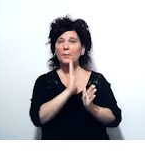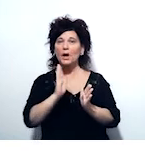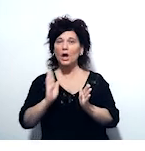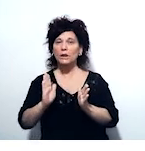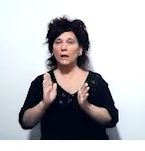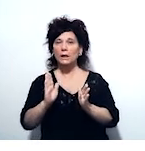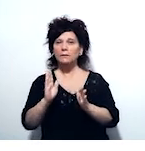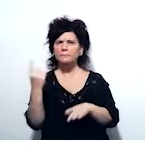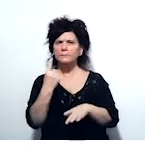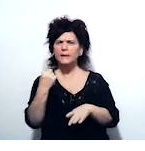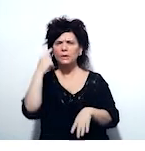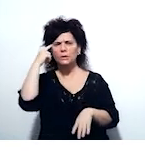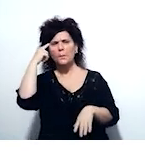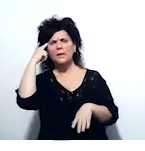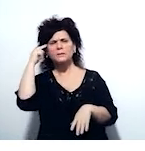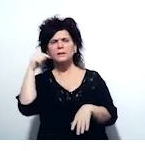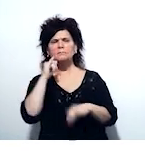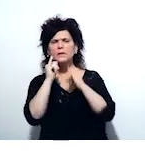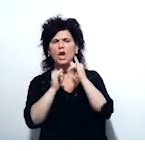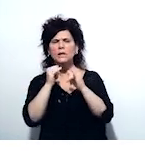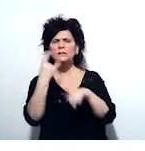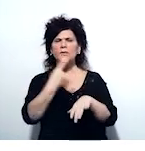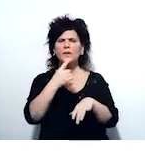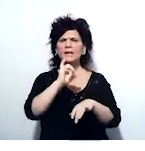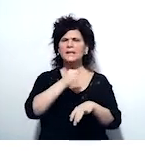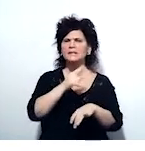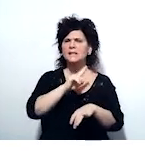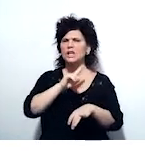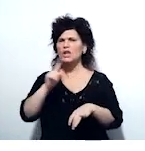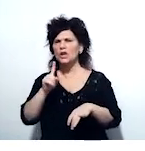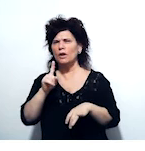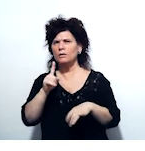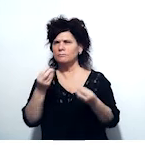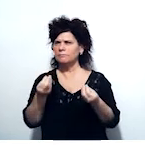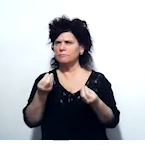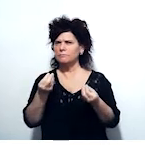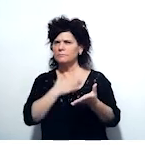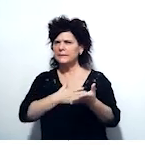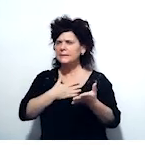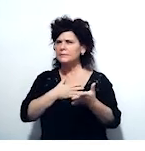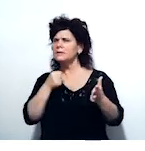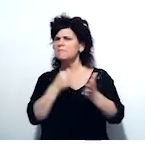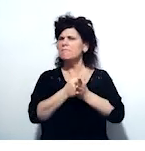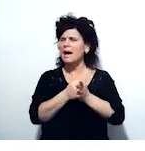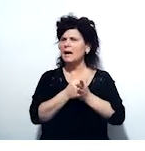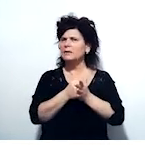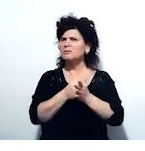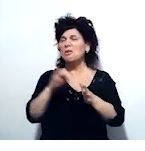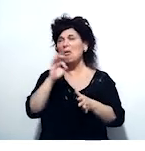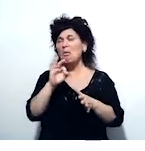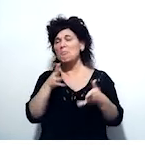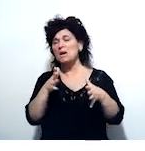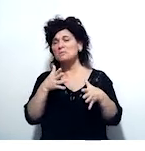para pensar a ver si la noticia es falsa o no, si causó una emoción grande, si realmente les causó mucho impacto, les parece más o menos